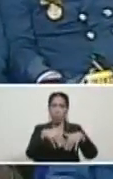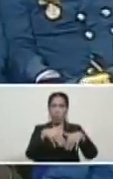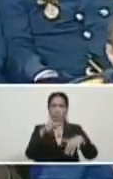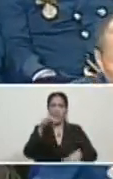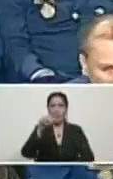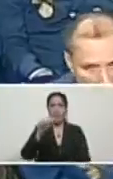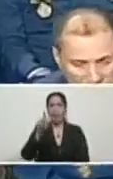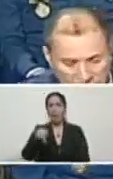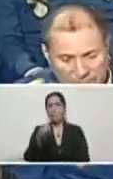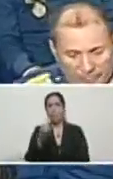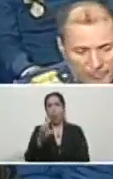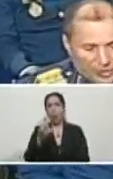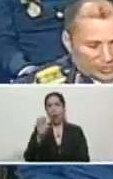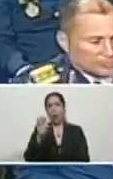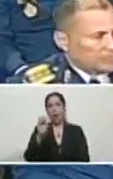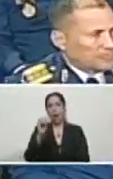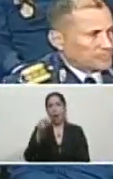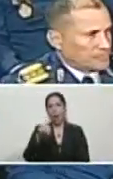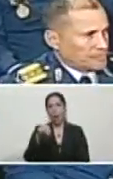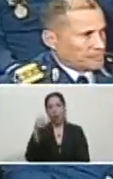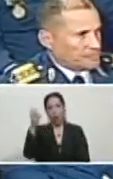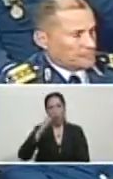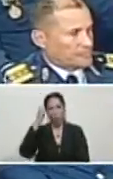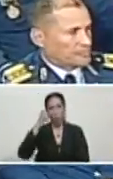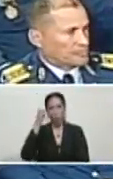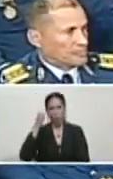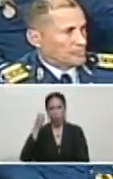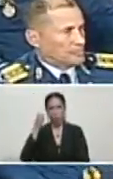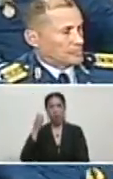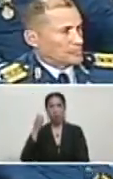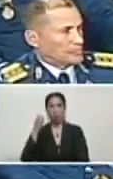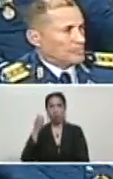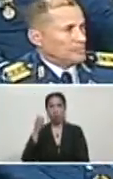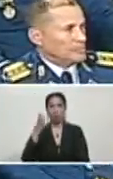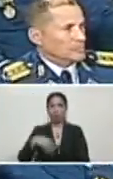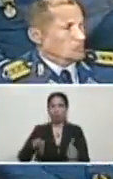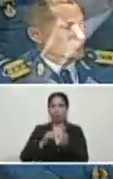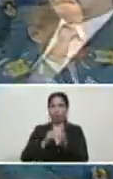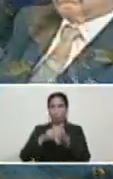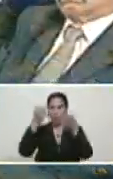en Europa, y se restauraban las monarquías coloniales.